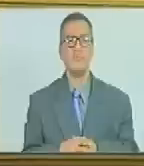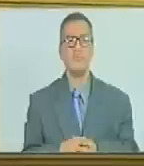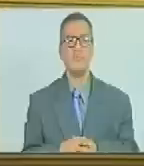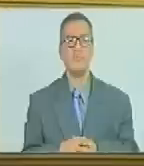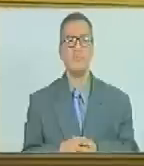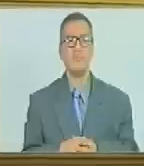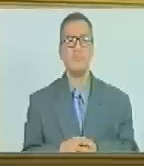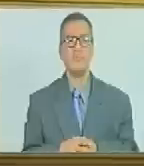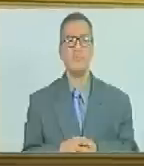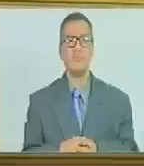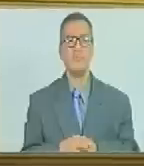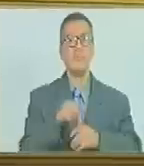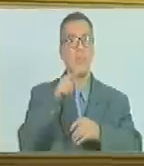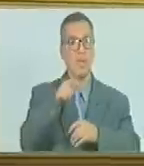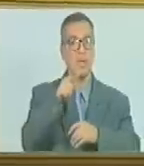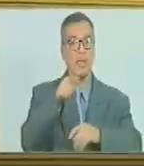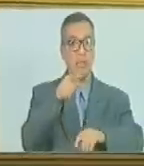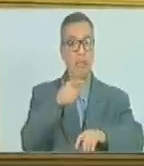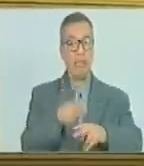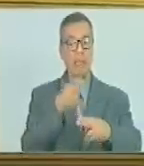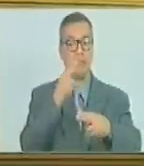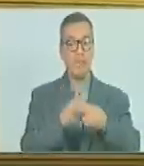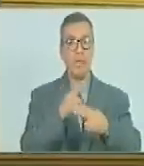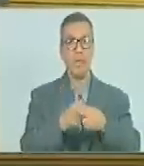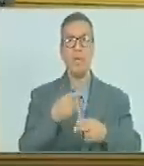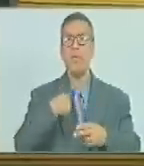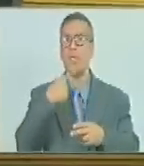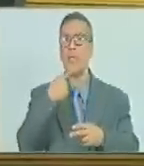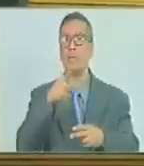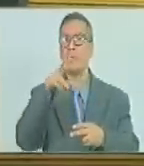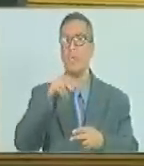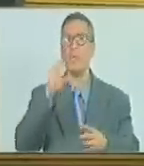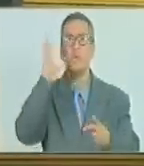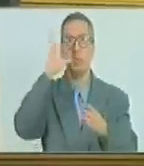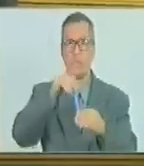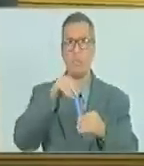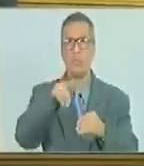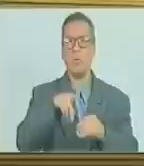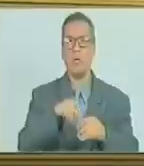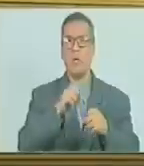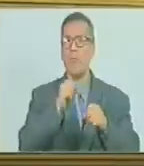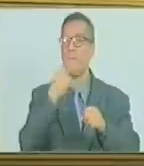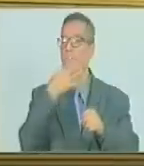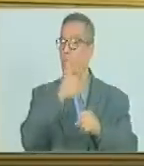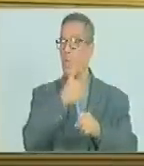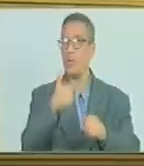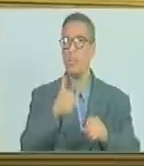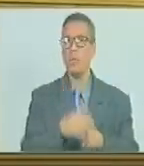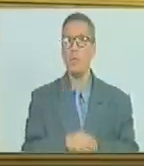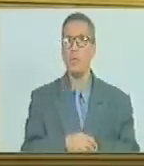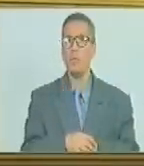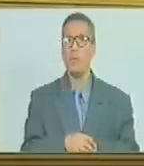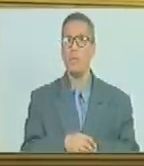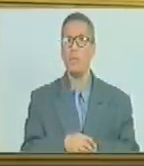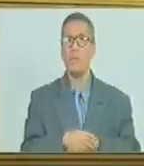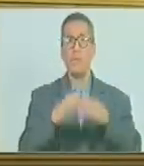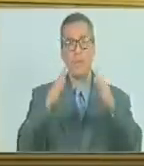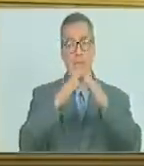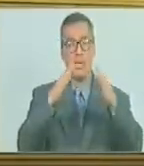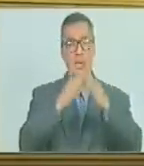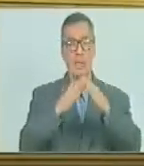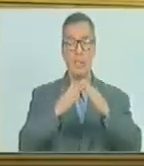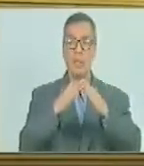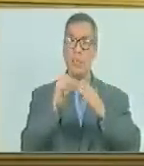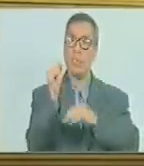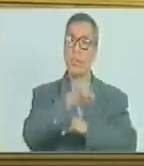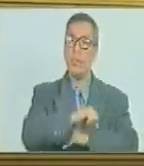Entonces, ahí está el peligro en decir, no, el resultado fue majestuoso. La casa que vence la sombra,